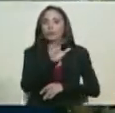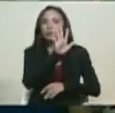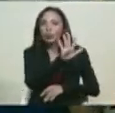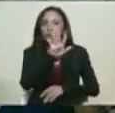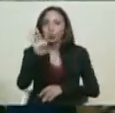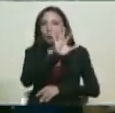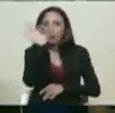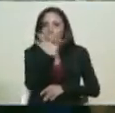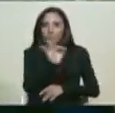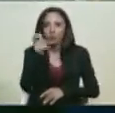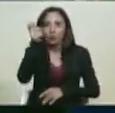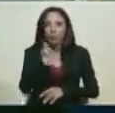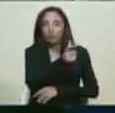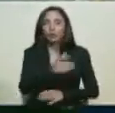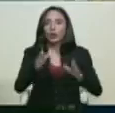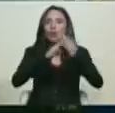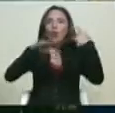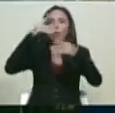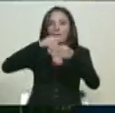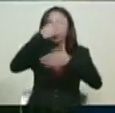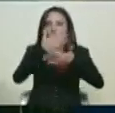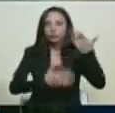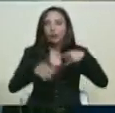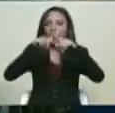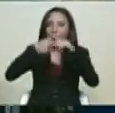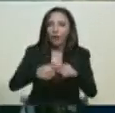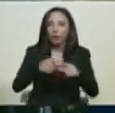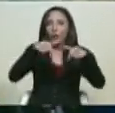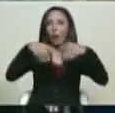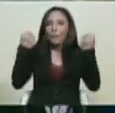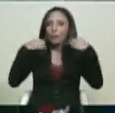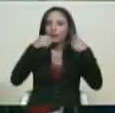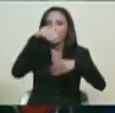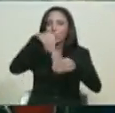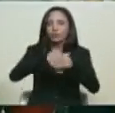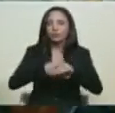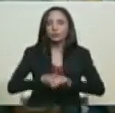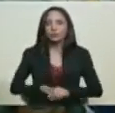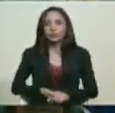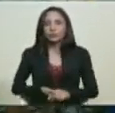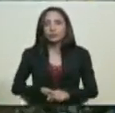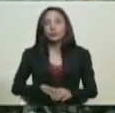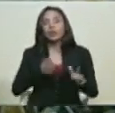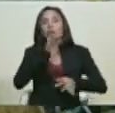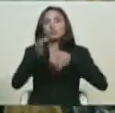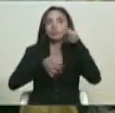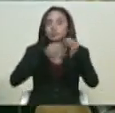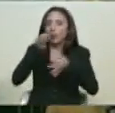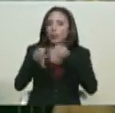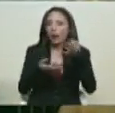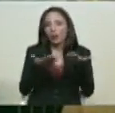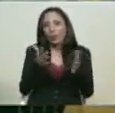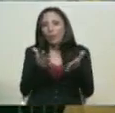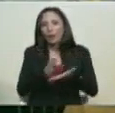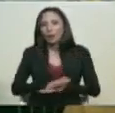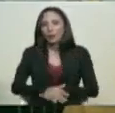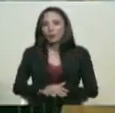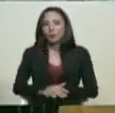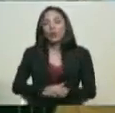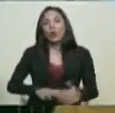92.54% de la data en lo que ha sido este ejercicio electoral. Estamos hablando de